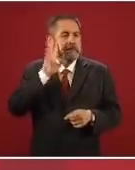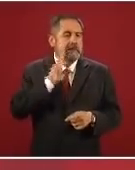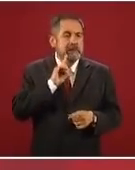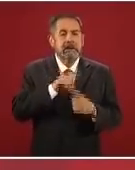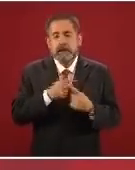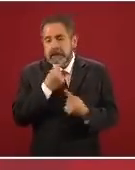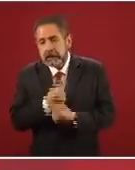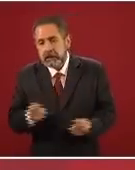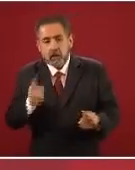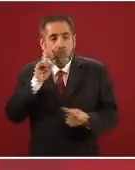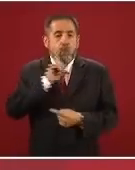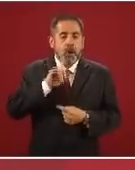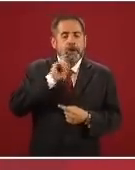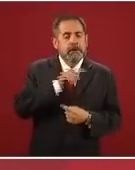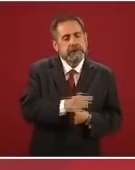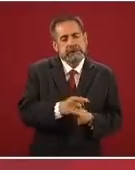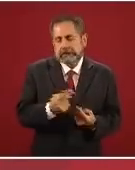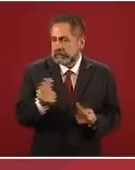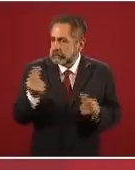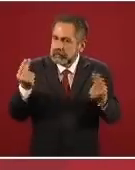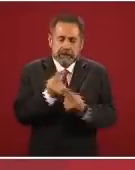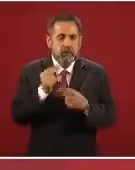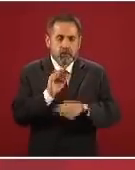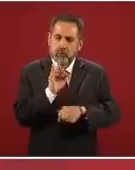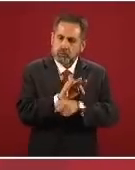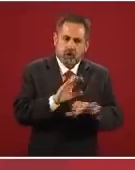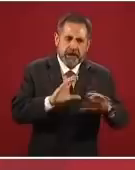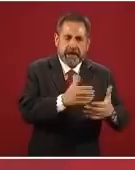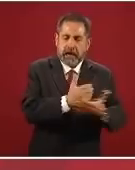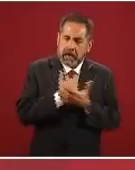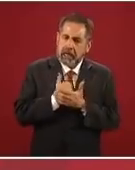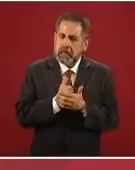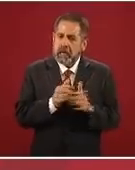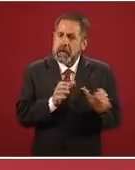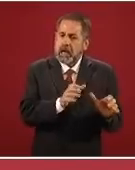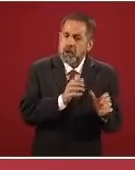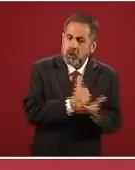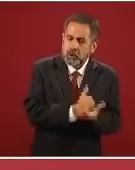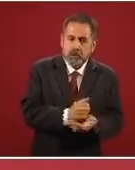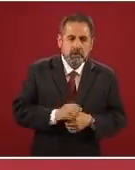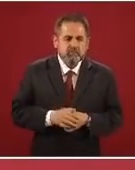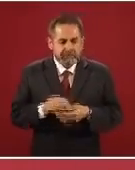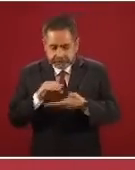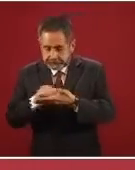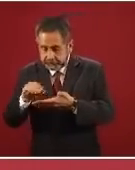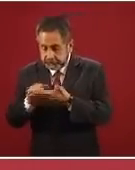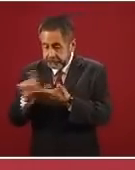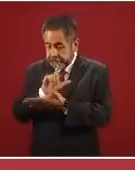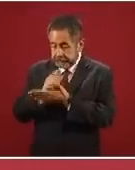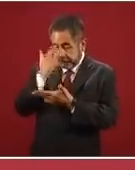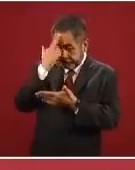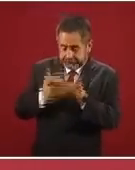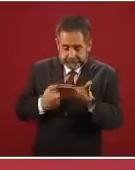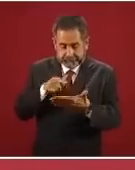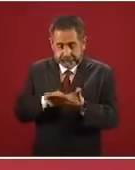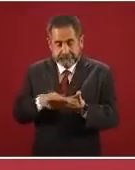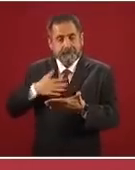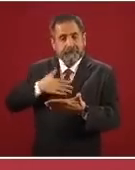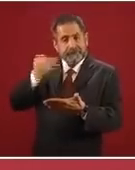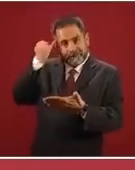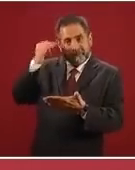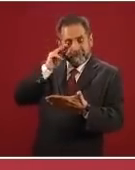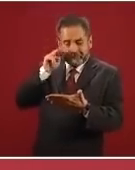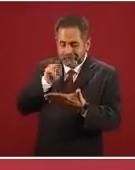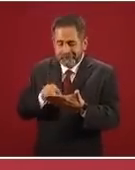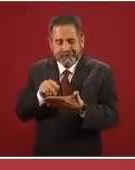los niños y en este caso las mujeres, a los que hay que proteger. Que el delito no está, de acuerdo con nuestro punto de vista,